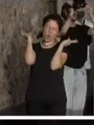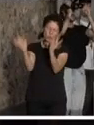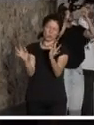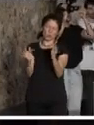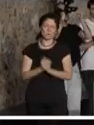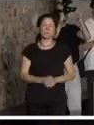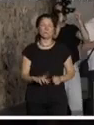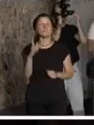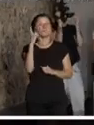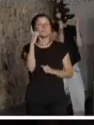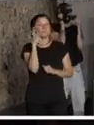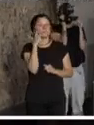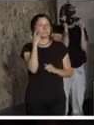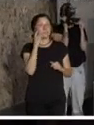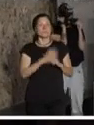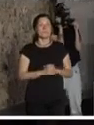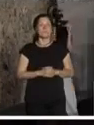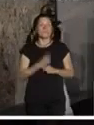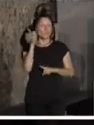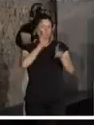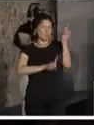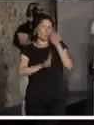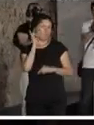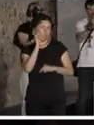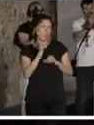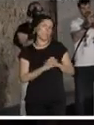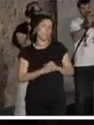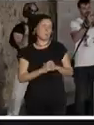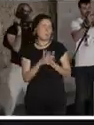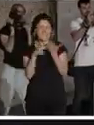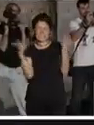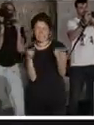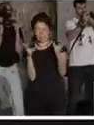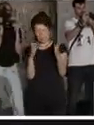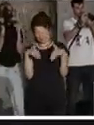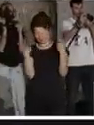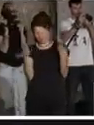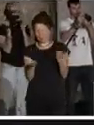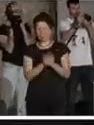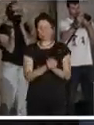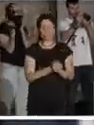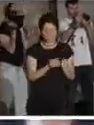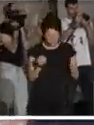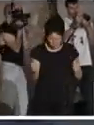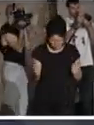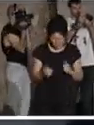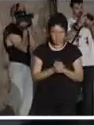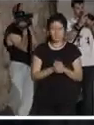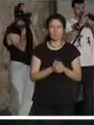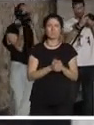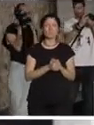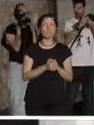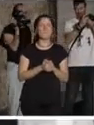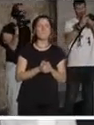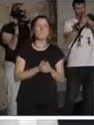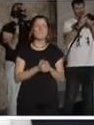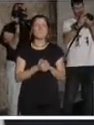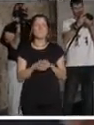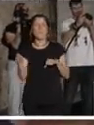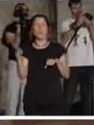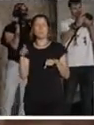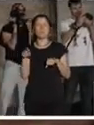y Mirad Hay un problema más grave aún que esta este carácter